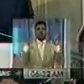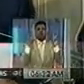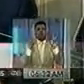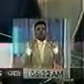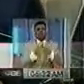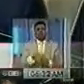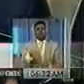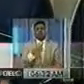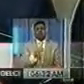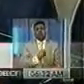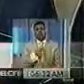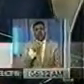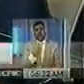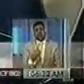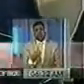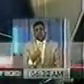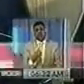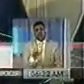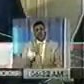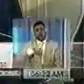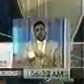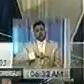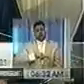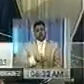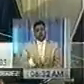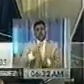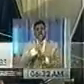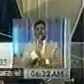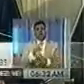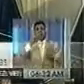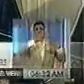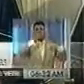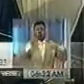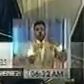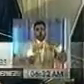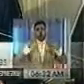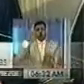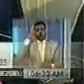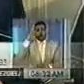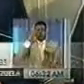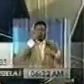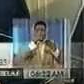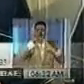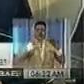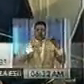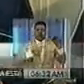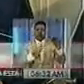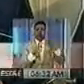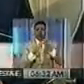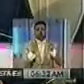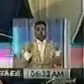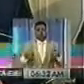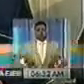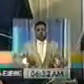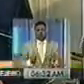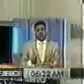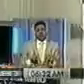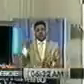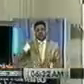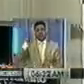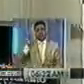diría, y eso es un poco la apuesta que tenemos, en resolverlo en dos días para que pueda ser revisado por las máximas autoridades del